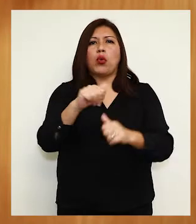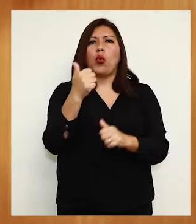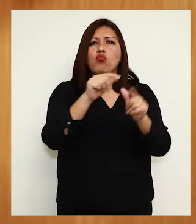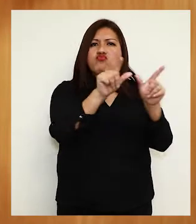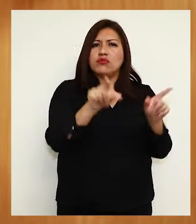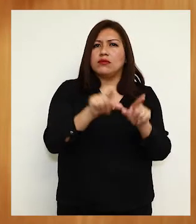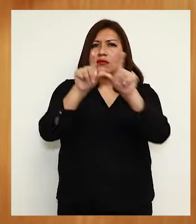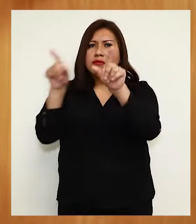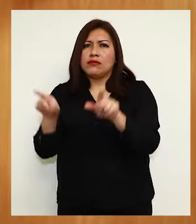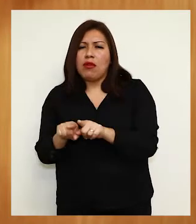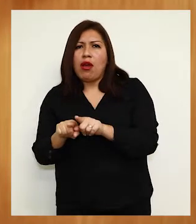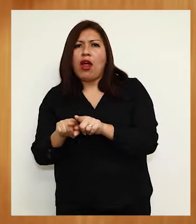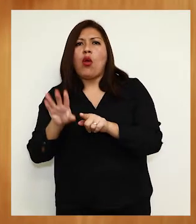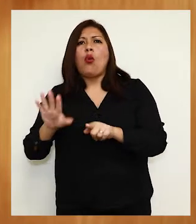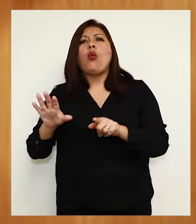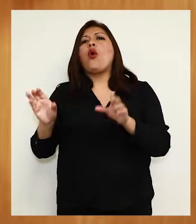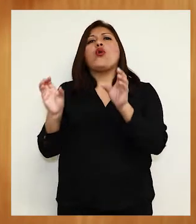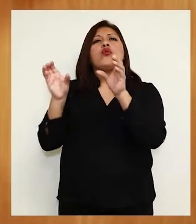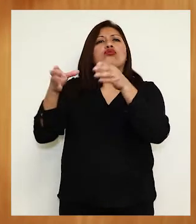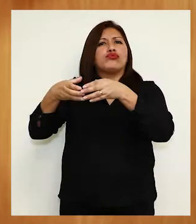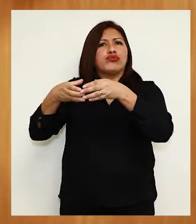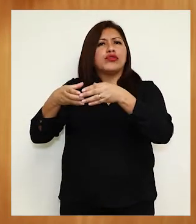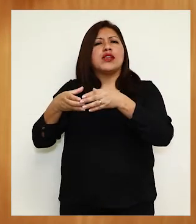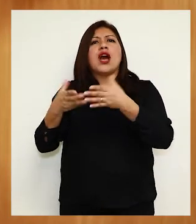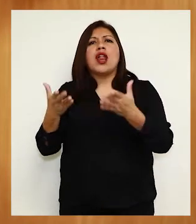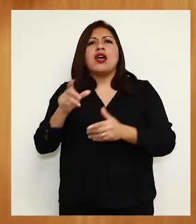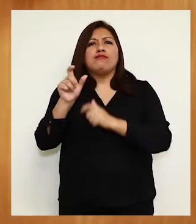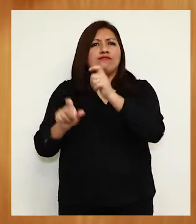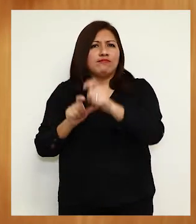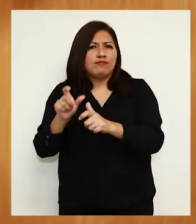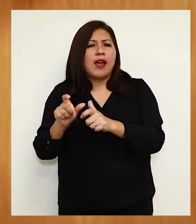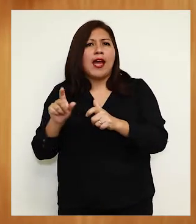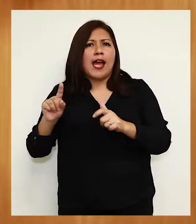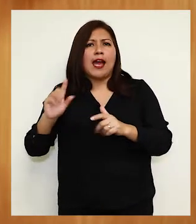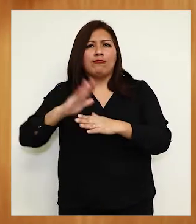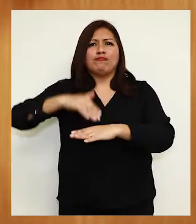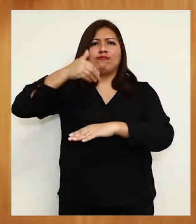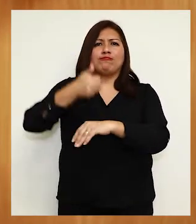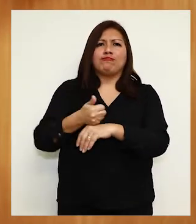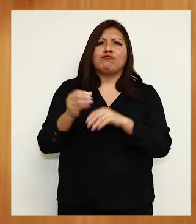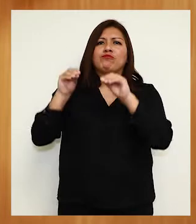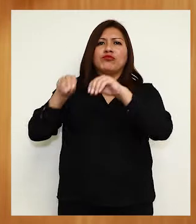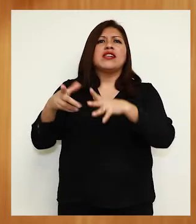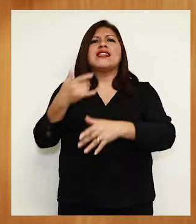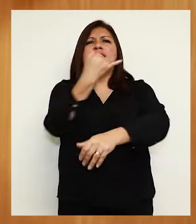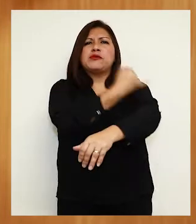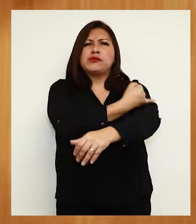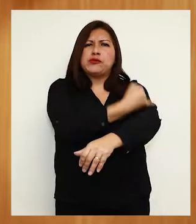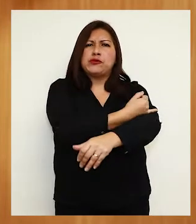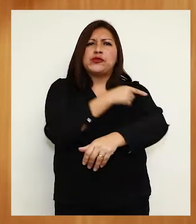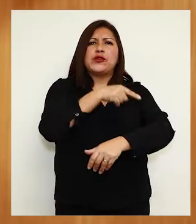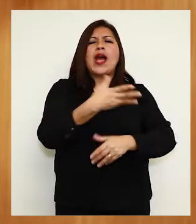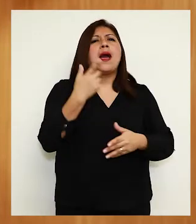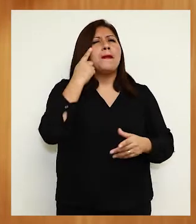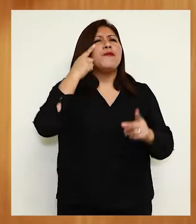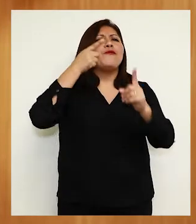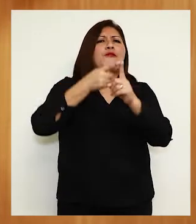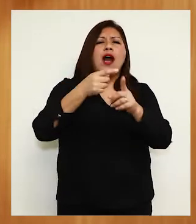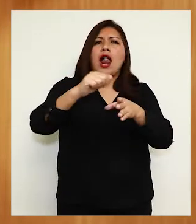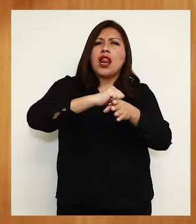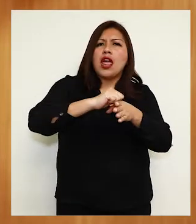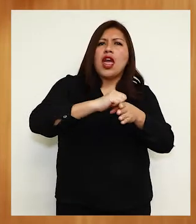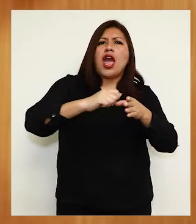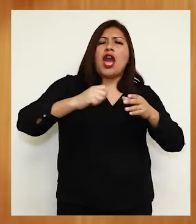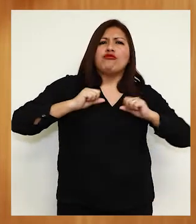de sectores, incluidos de organizaciones civiles, que luego permitieron que se pudiera fundar este Instituto Nacional de